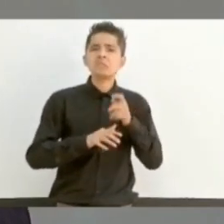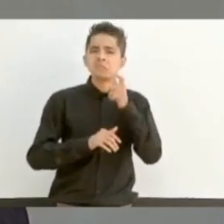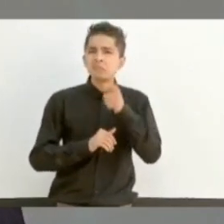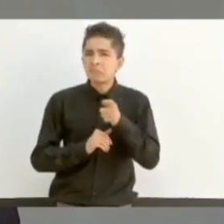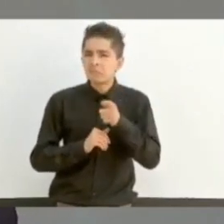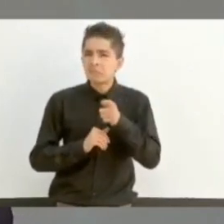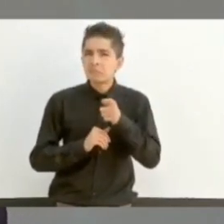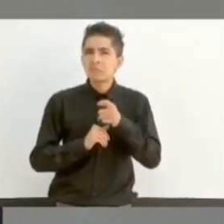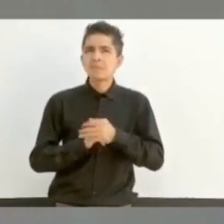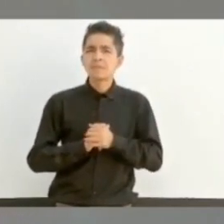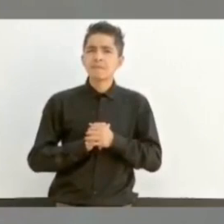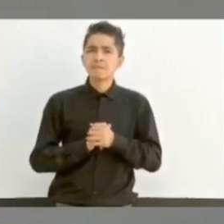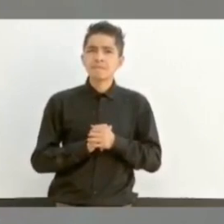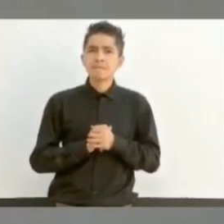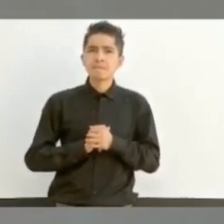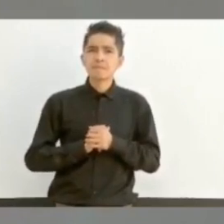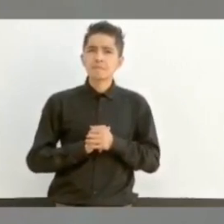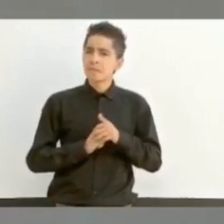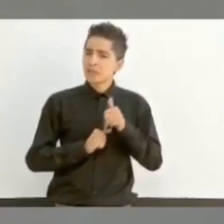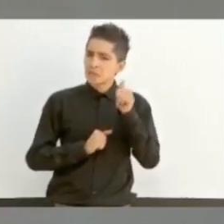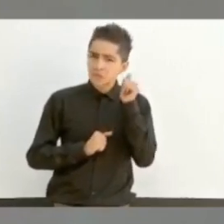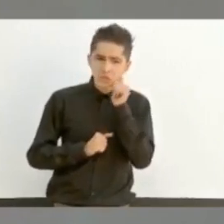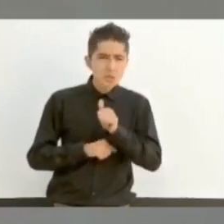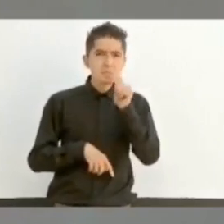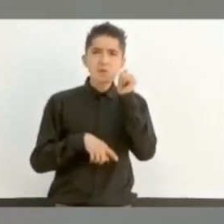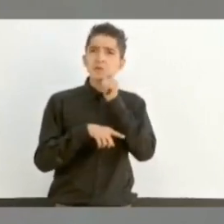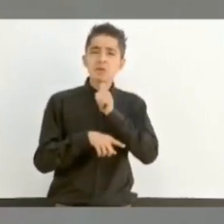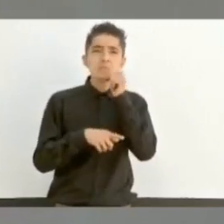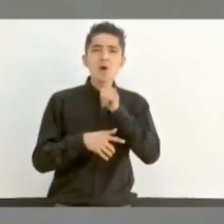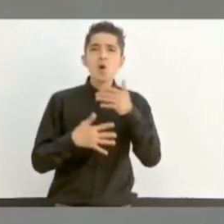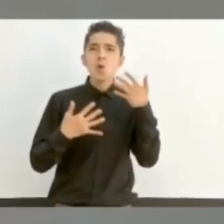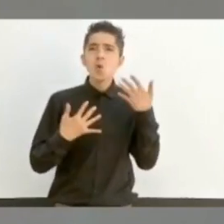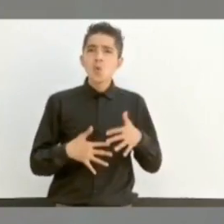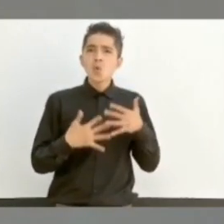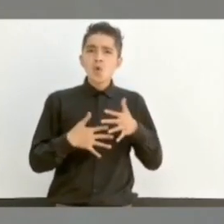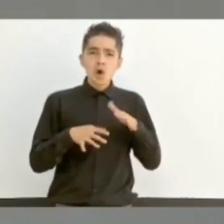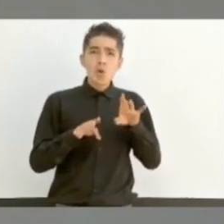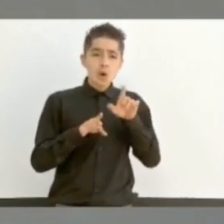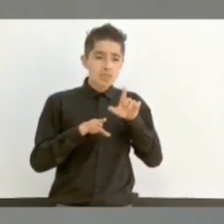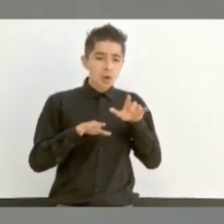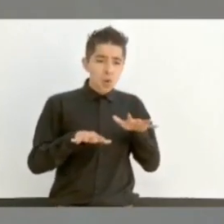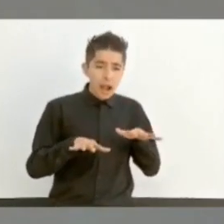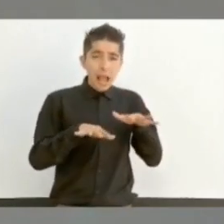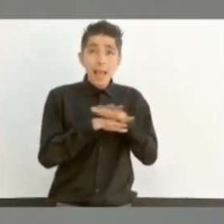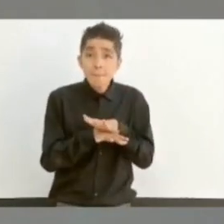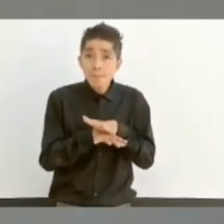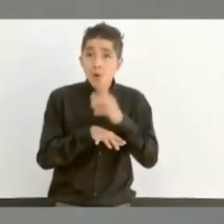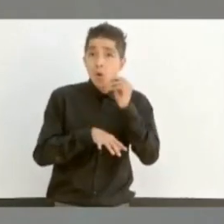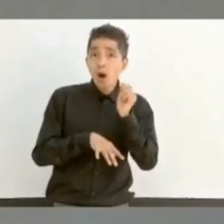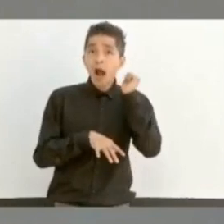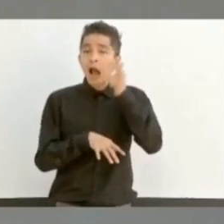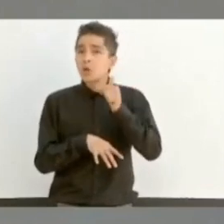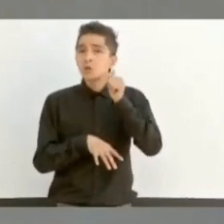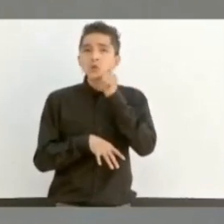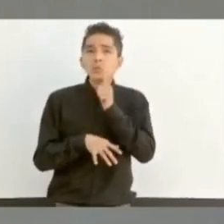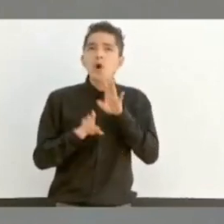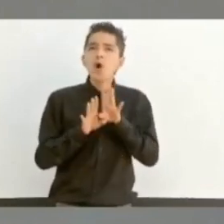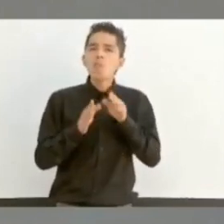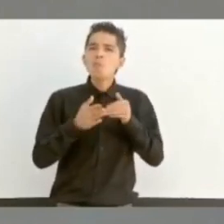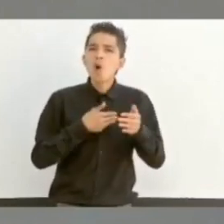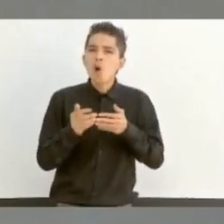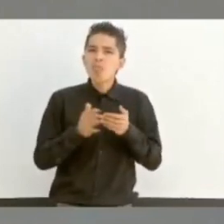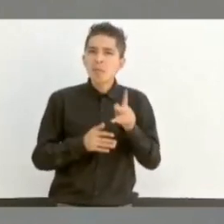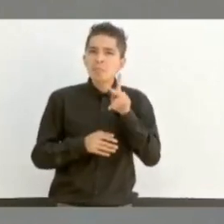han estado a la vanguardia de los cambios, de las transformaciones